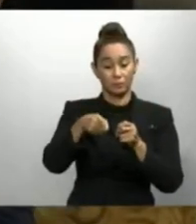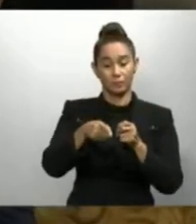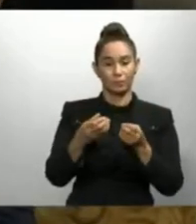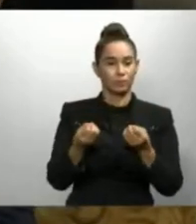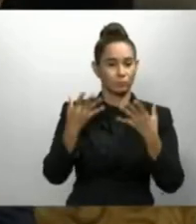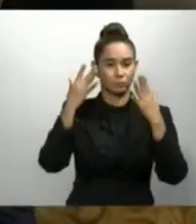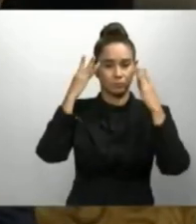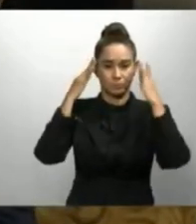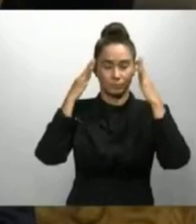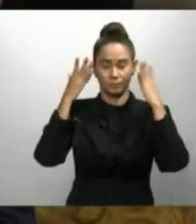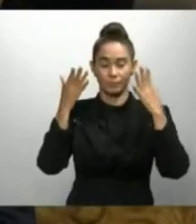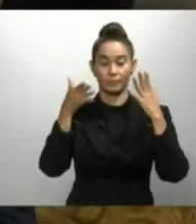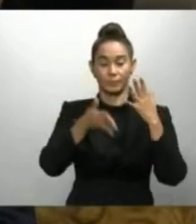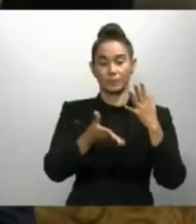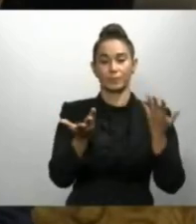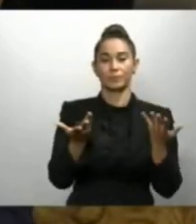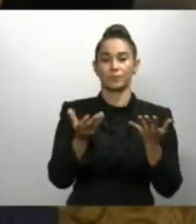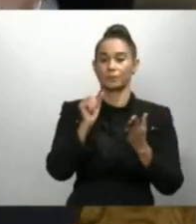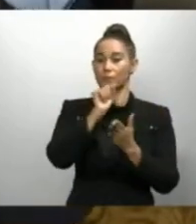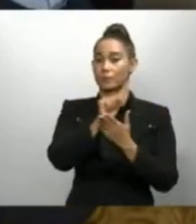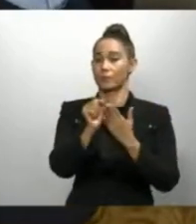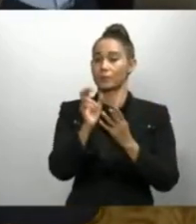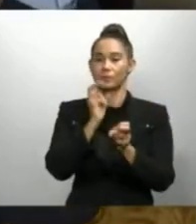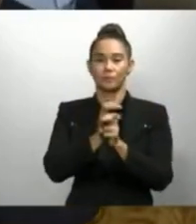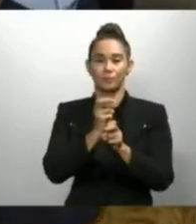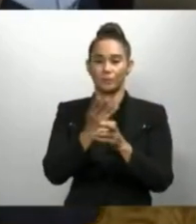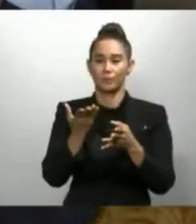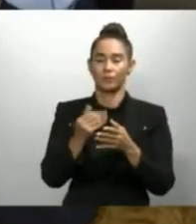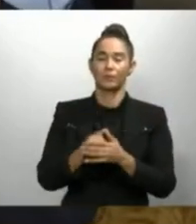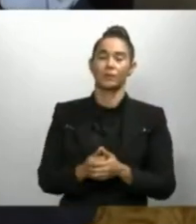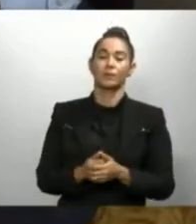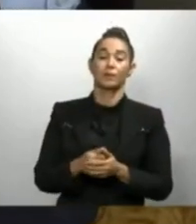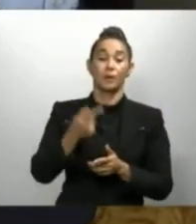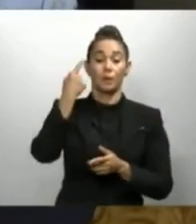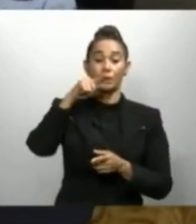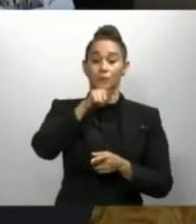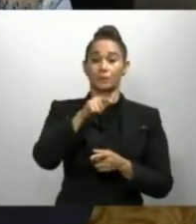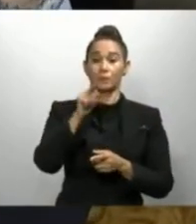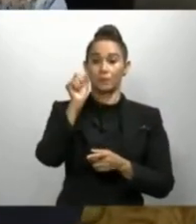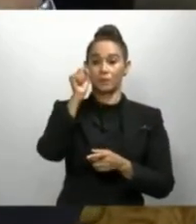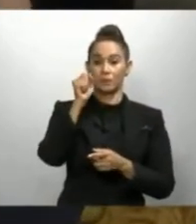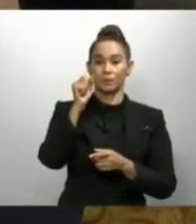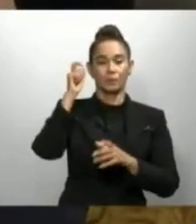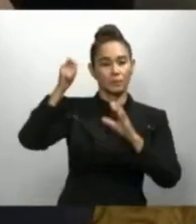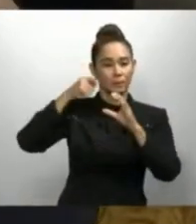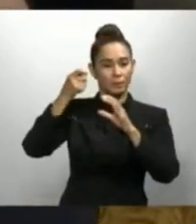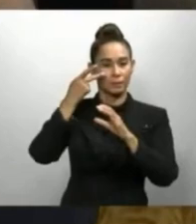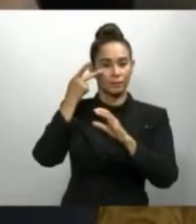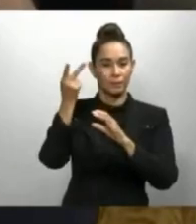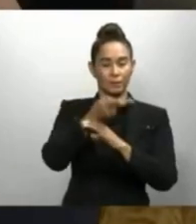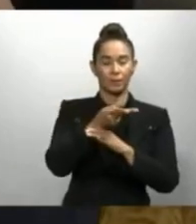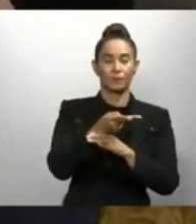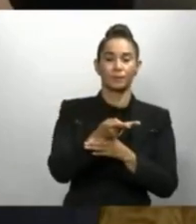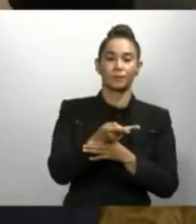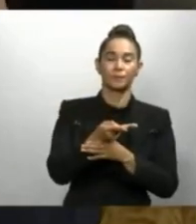preocupación sobre la situación que está afectando. Por eso ustedes en las imágenes vieron alambiques que